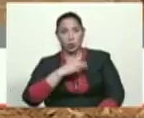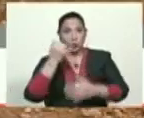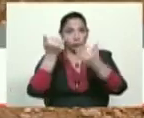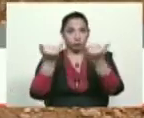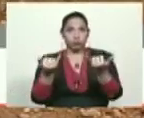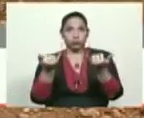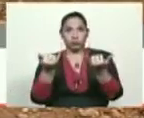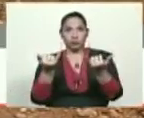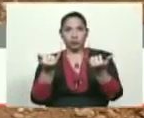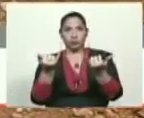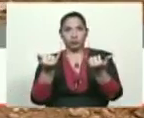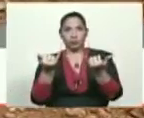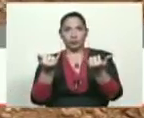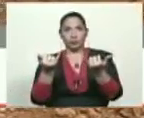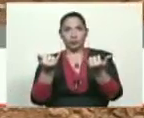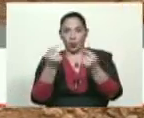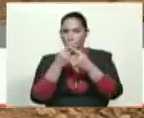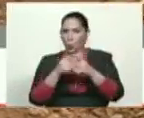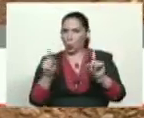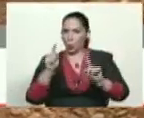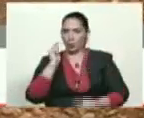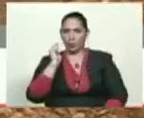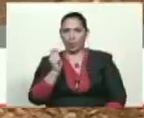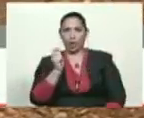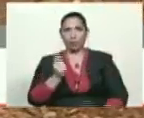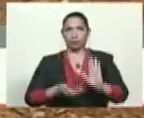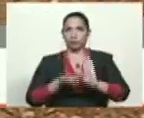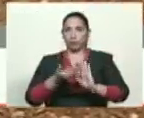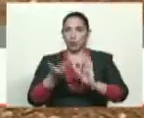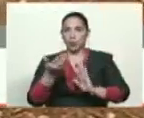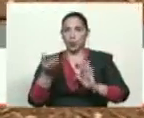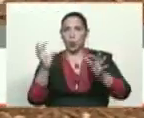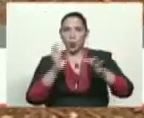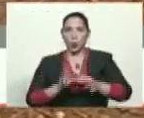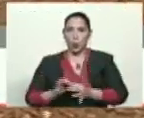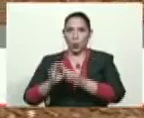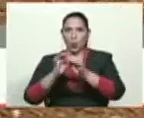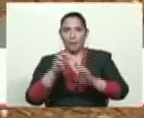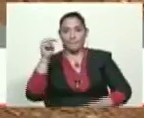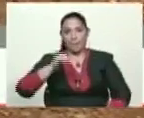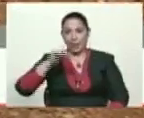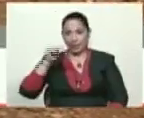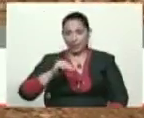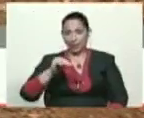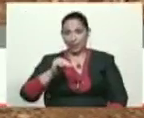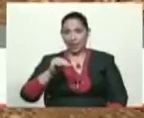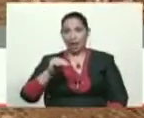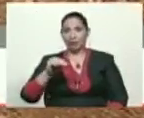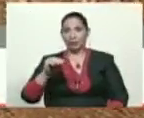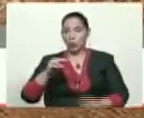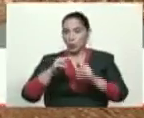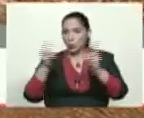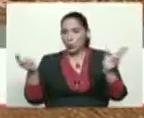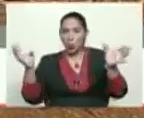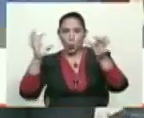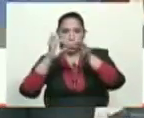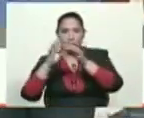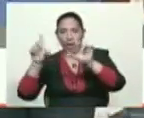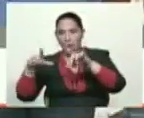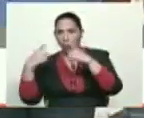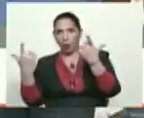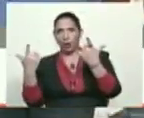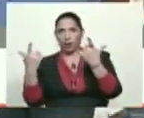con otra tarea importante que es unir maiquetía con la guaira vamos a intervenir